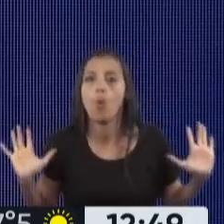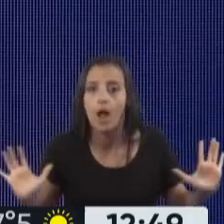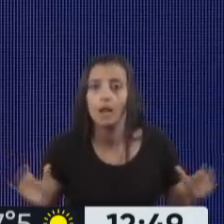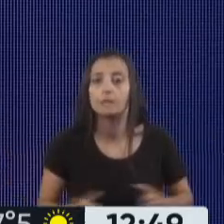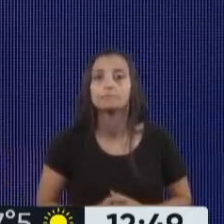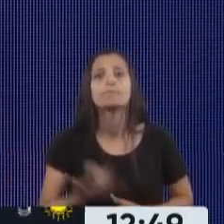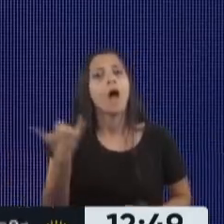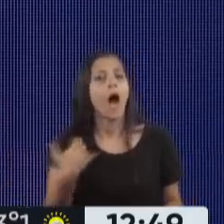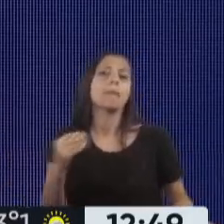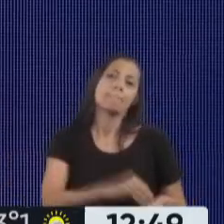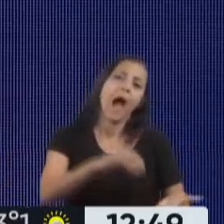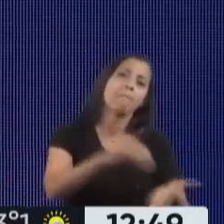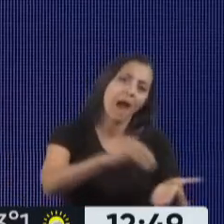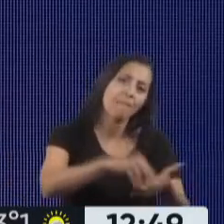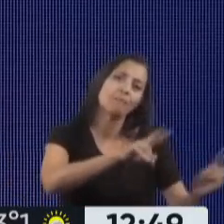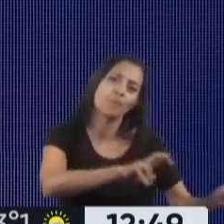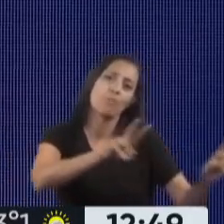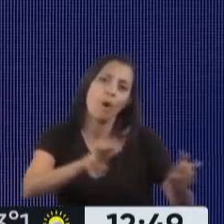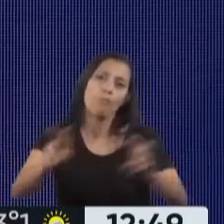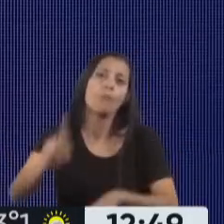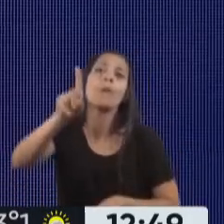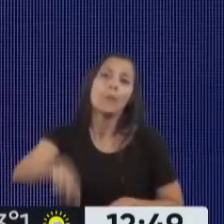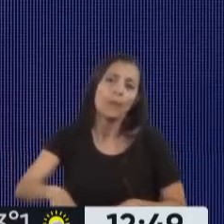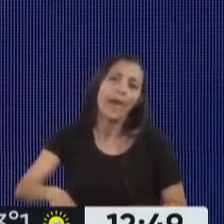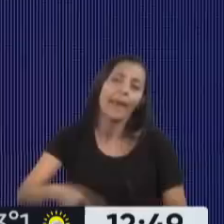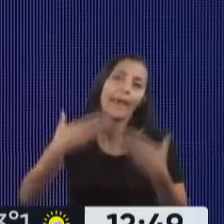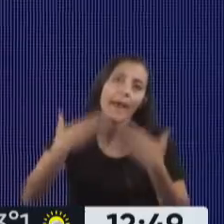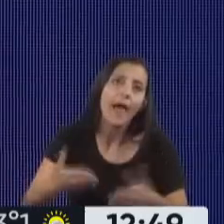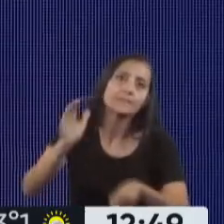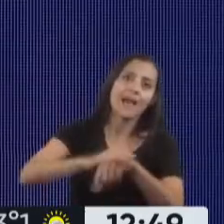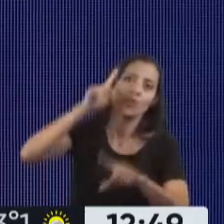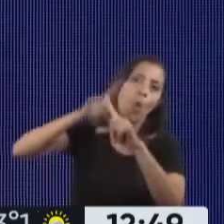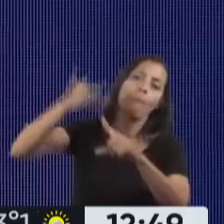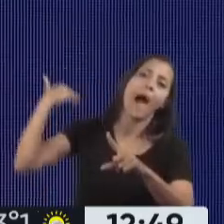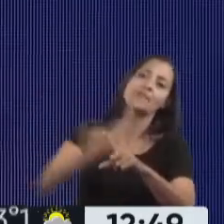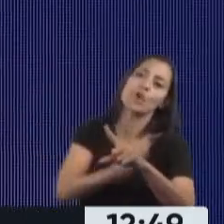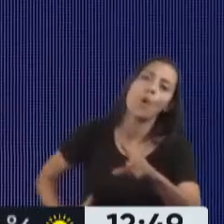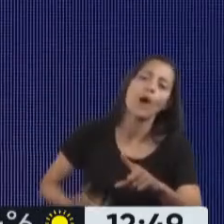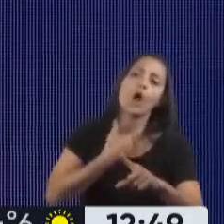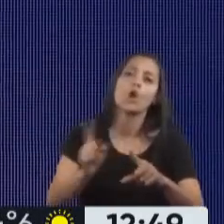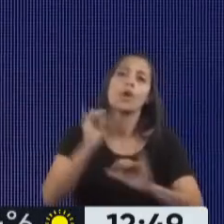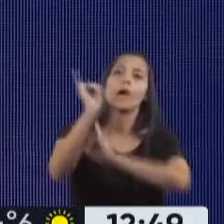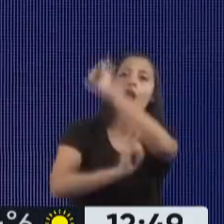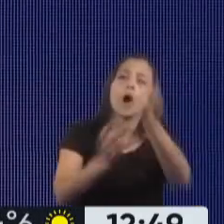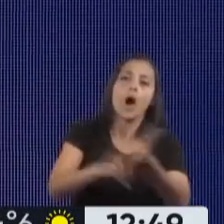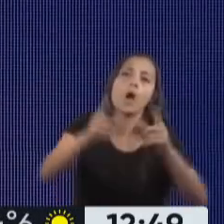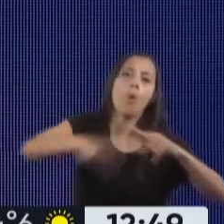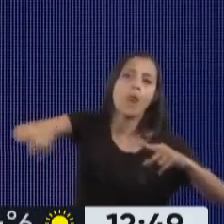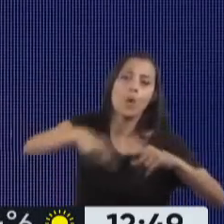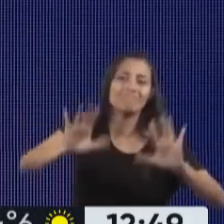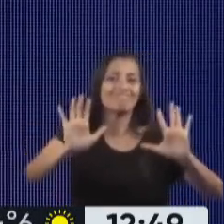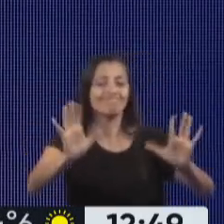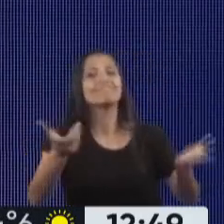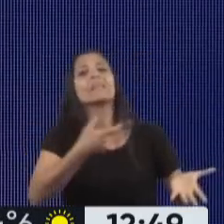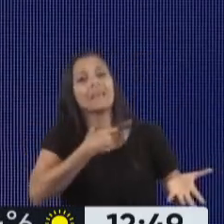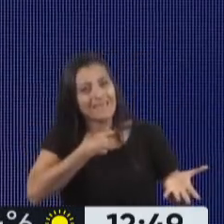Hay un montón de otras cosas más que hacen a la herencia, y esto digo, yo no quiero recargar mucho porque lo he dicho en otros lugares, y